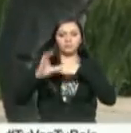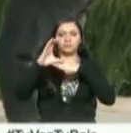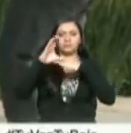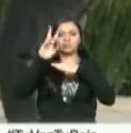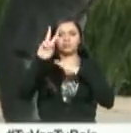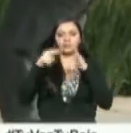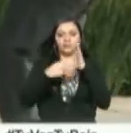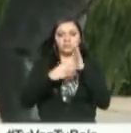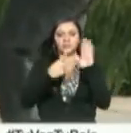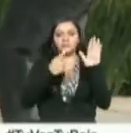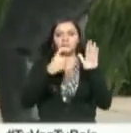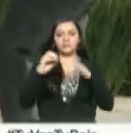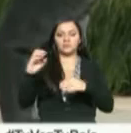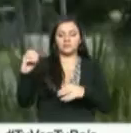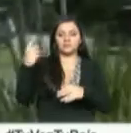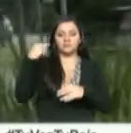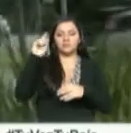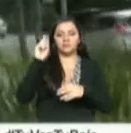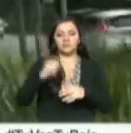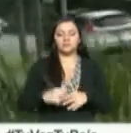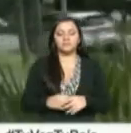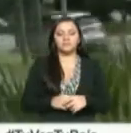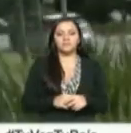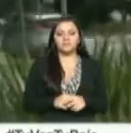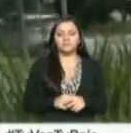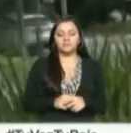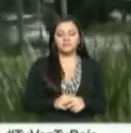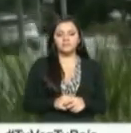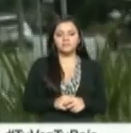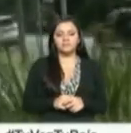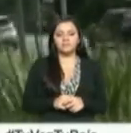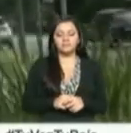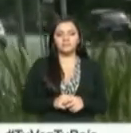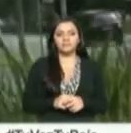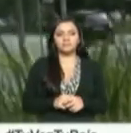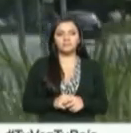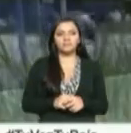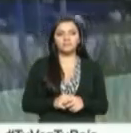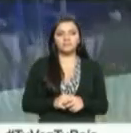2.600 millones. Carolina Díaz, Noticiero Ciudadano.